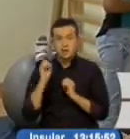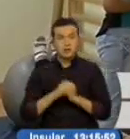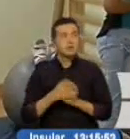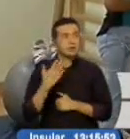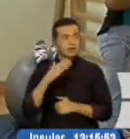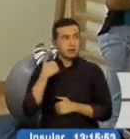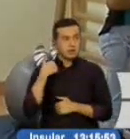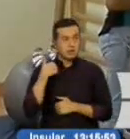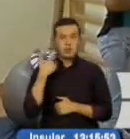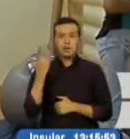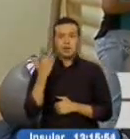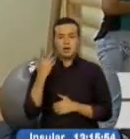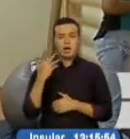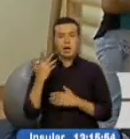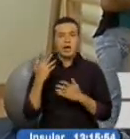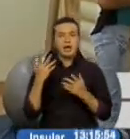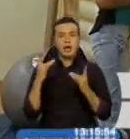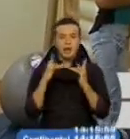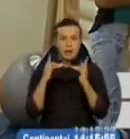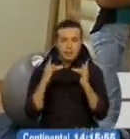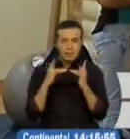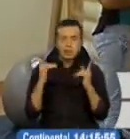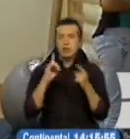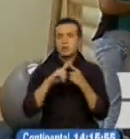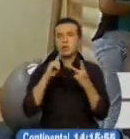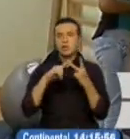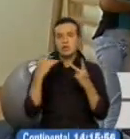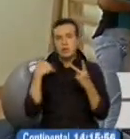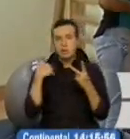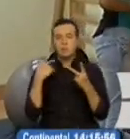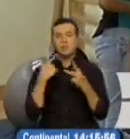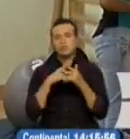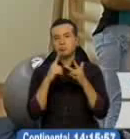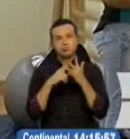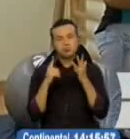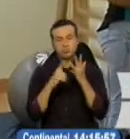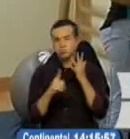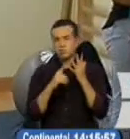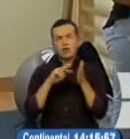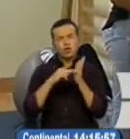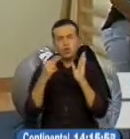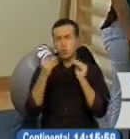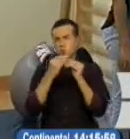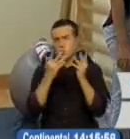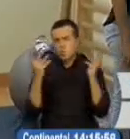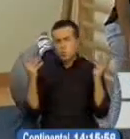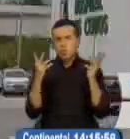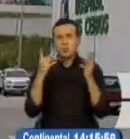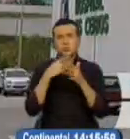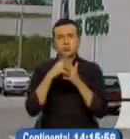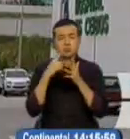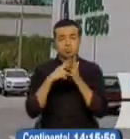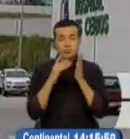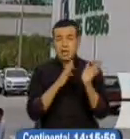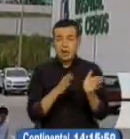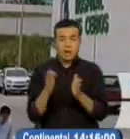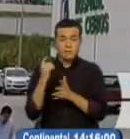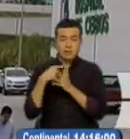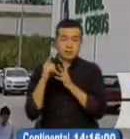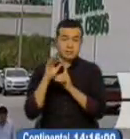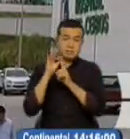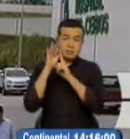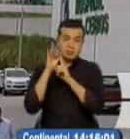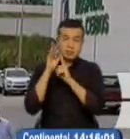Tenemos camillas de automovilizaciones, tenemos electroestimuladores, ultrasonidos, crioterapia. Este es uno